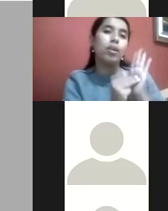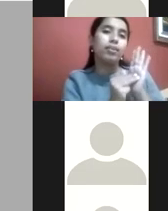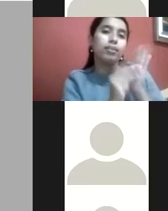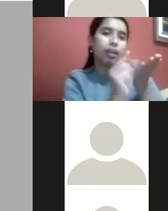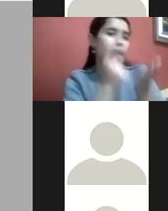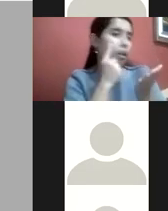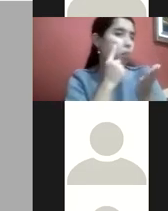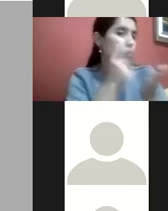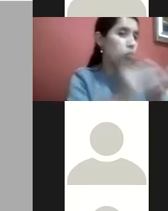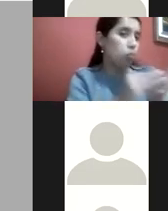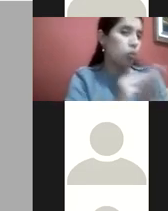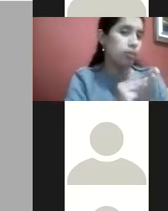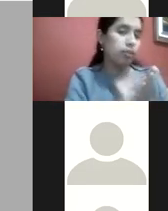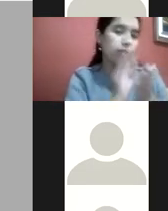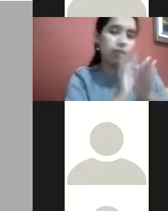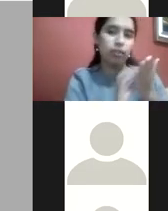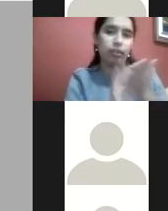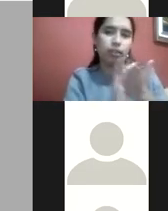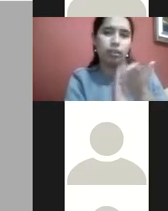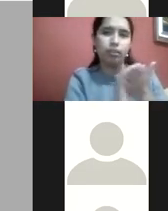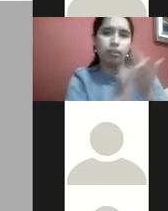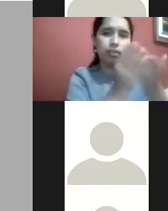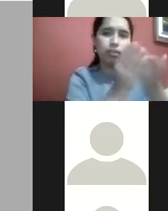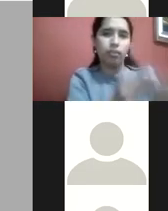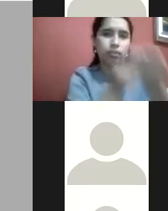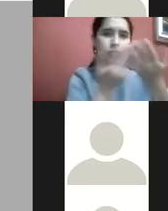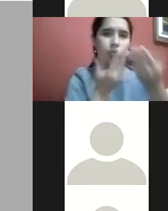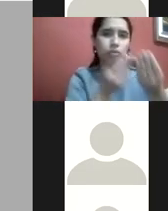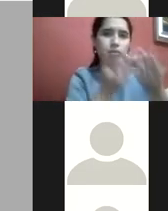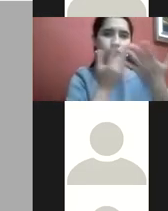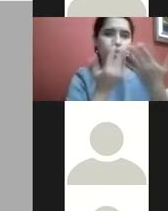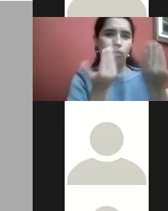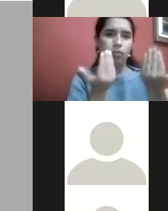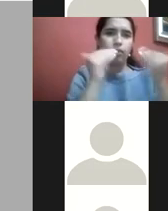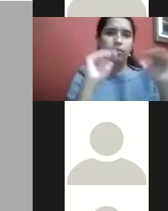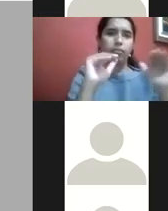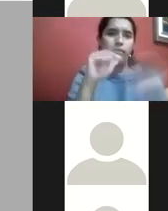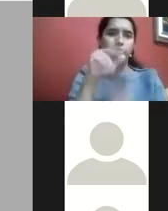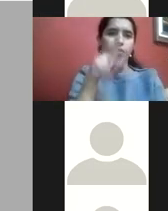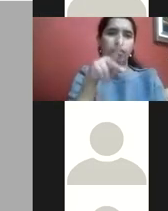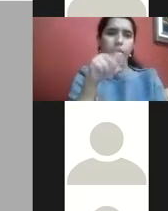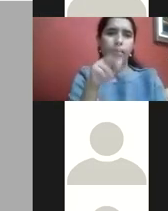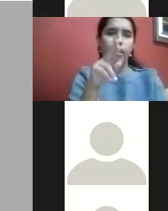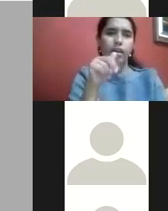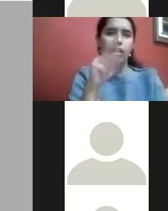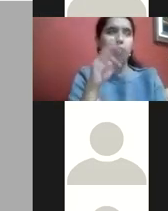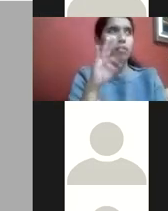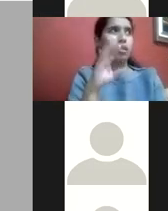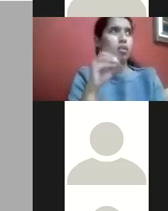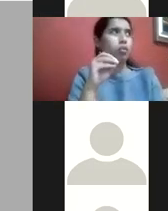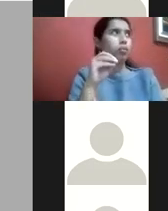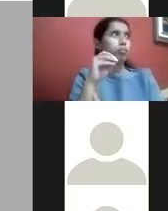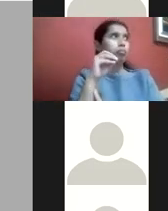y proporciona información sobre el parámetro. Entonces, más o menos la secuencia